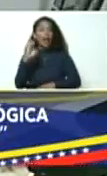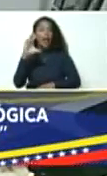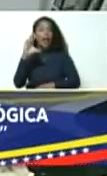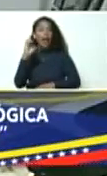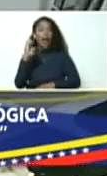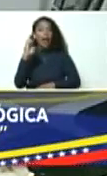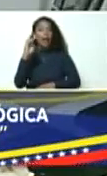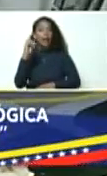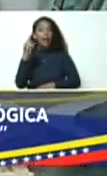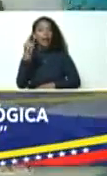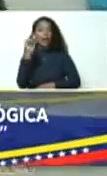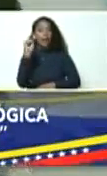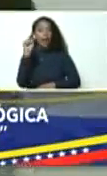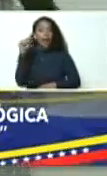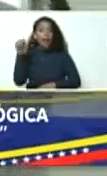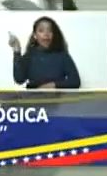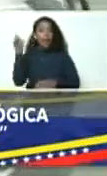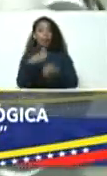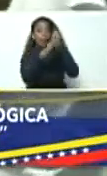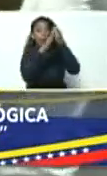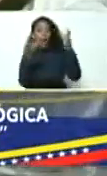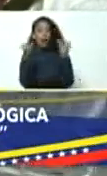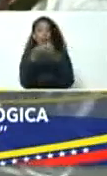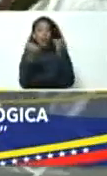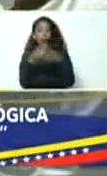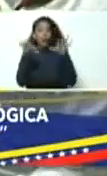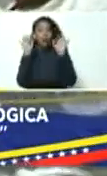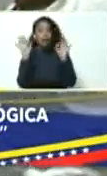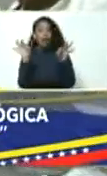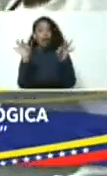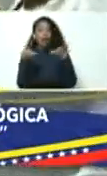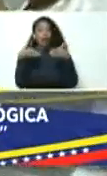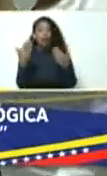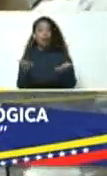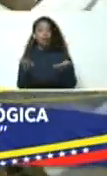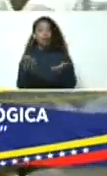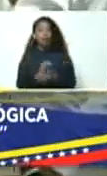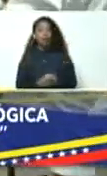ella es la que dirige estos equipos de especialistas,